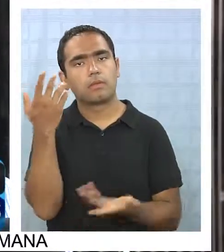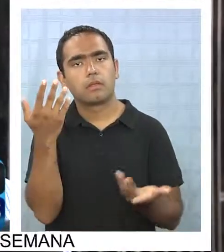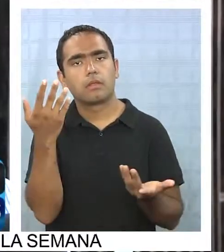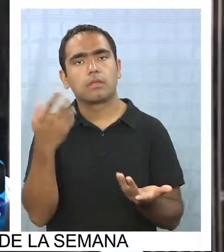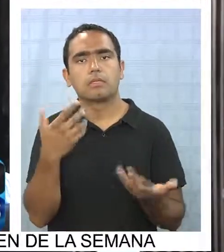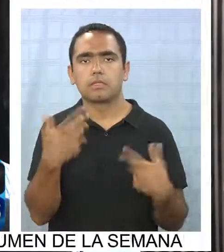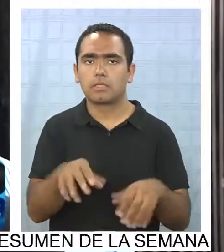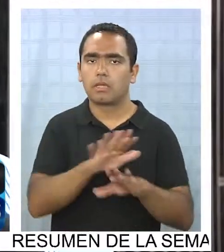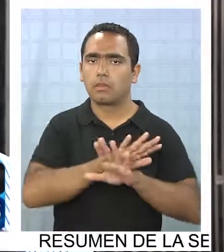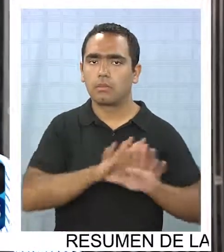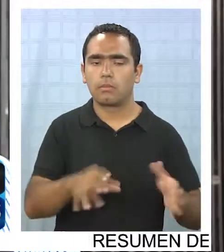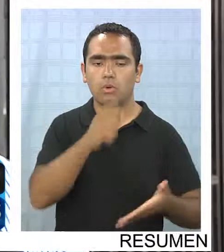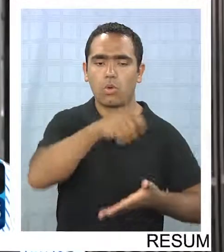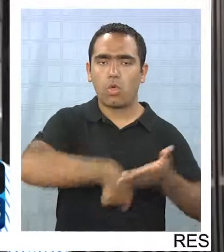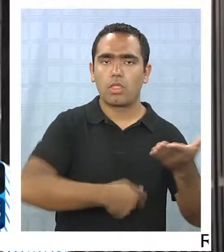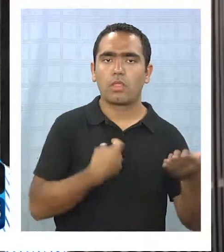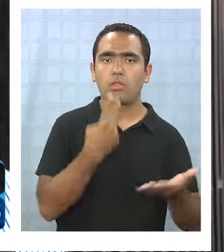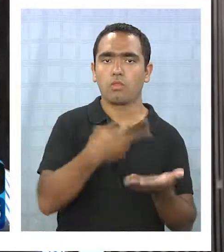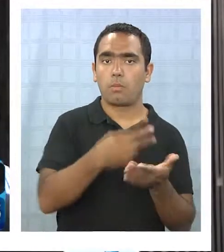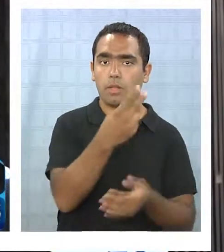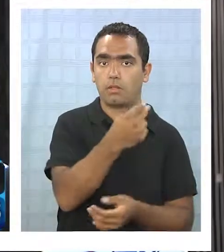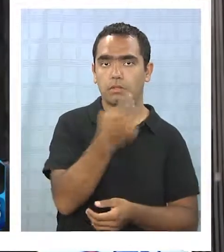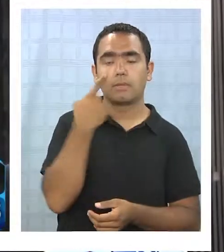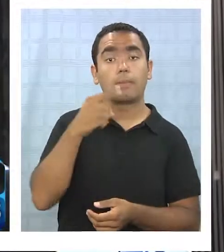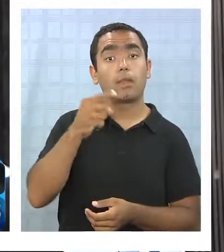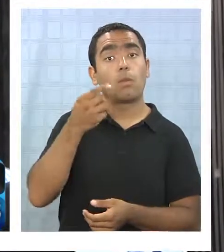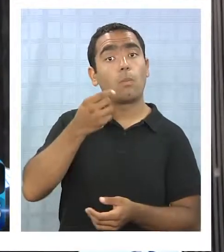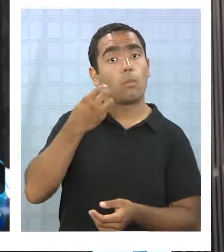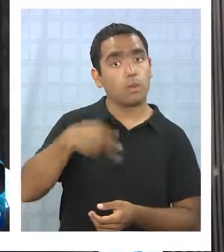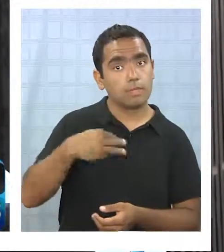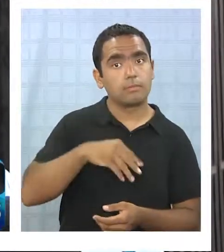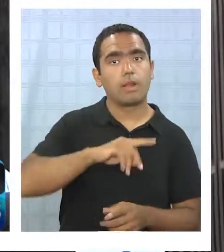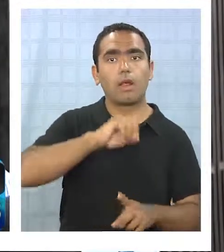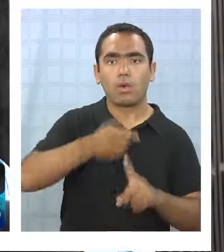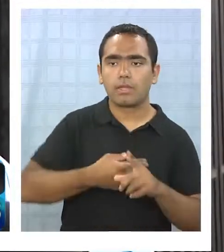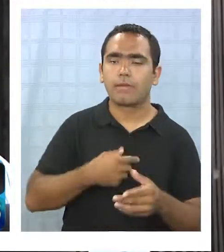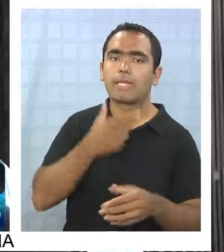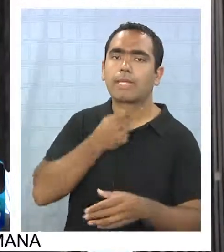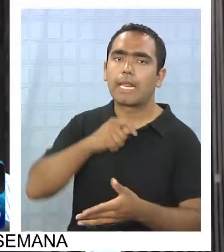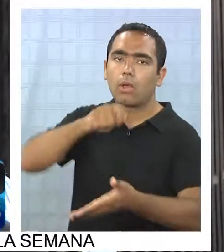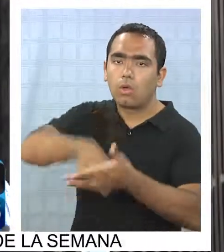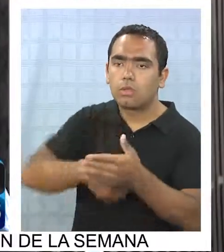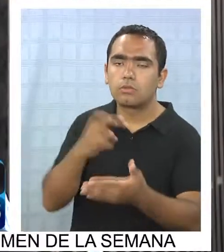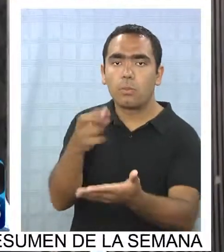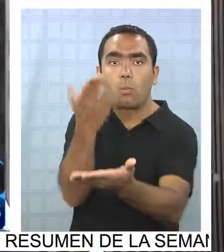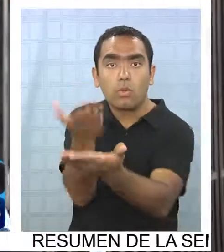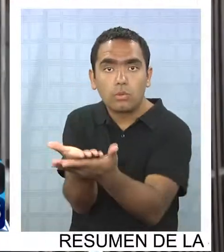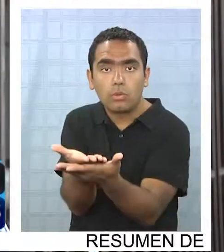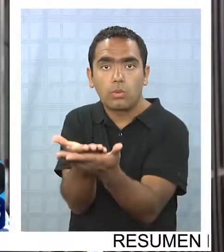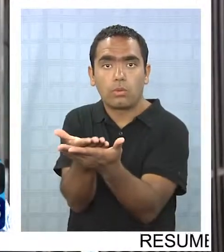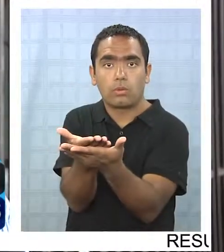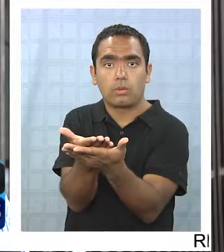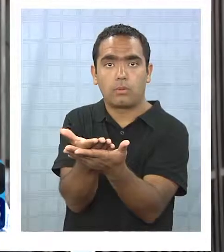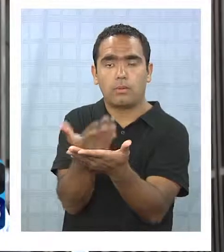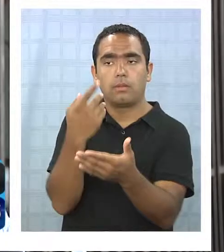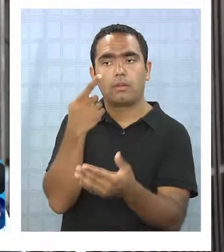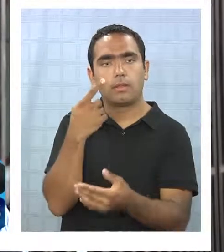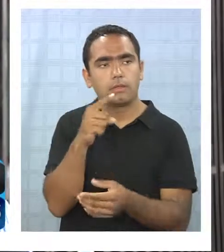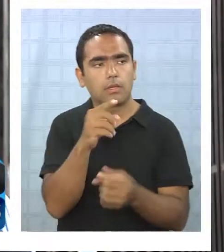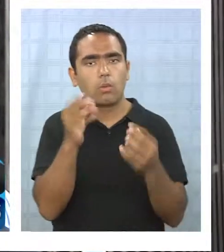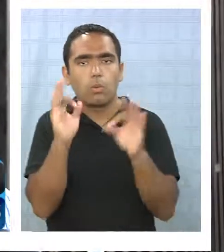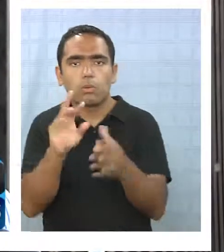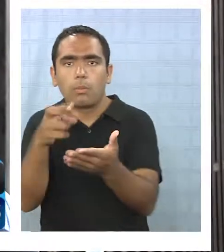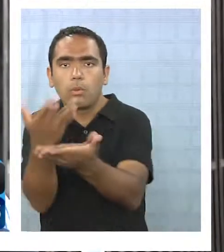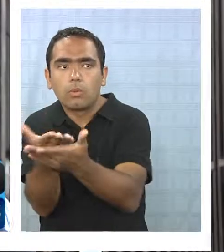en el año 2012, la municipalidad presentó la solicitud de renovación de concesión, la cual estaba siendo tramitada en esta Ceremi cuando ocurrió el